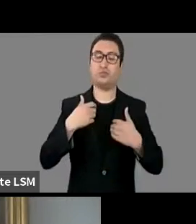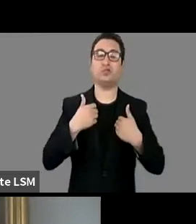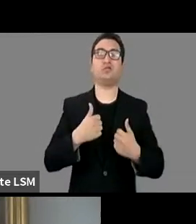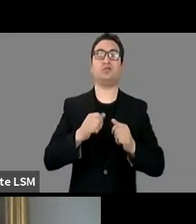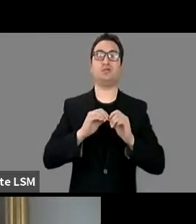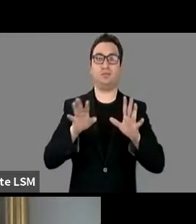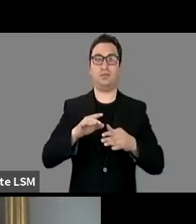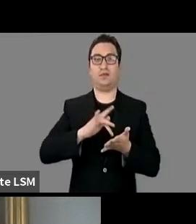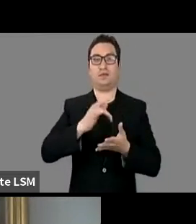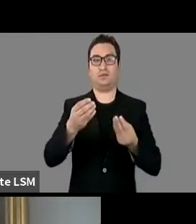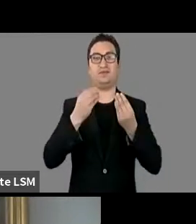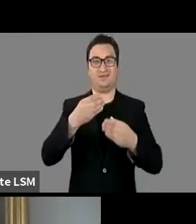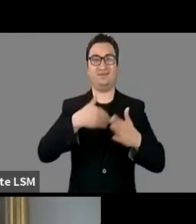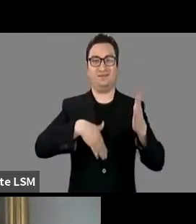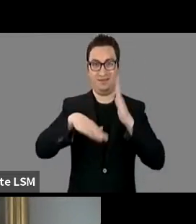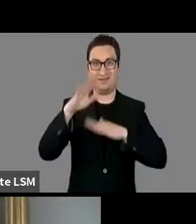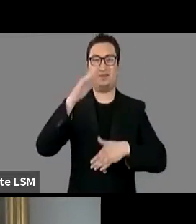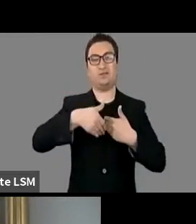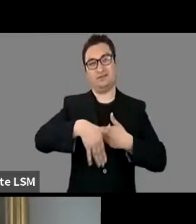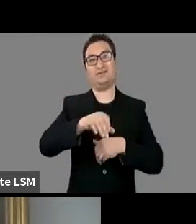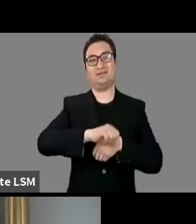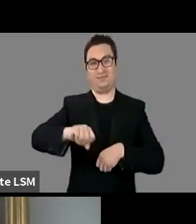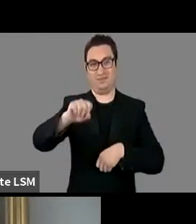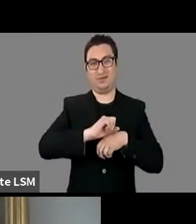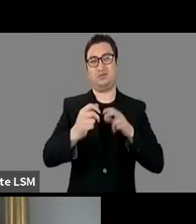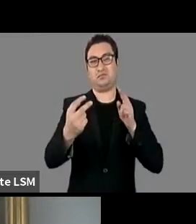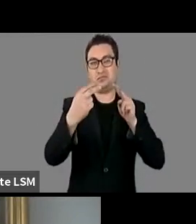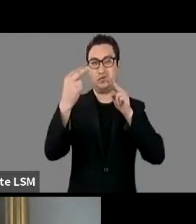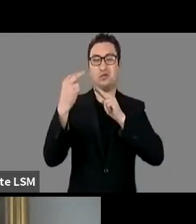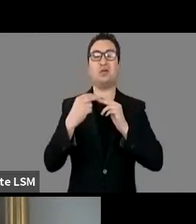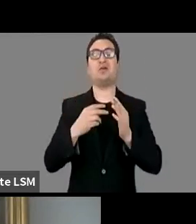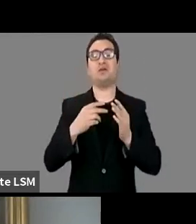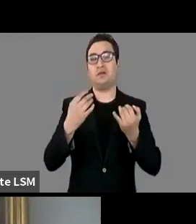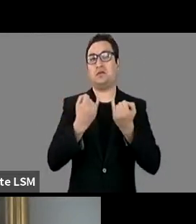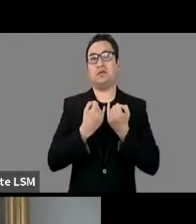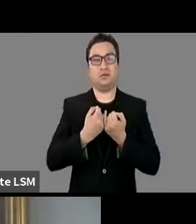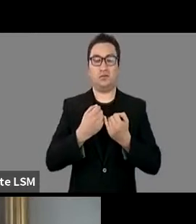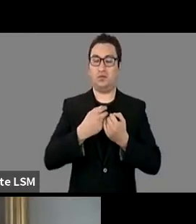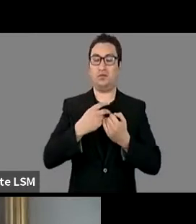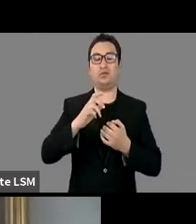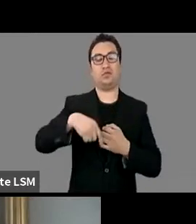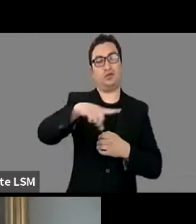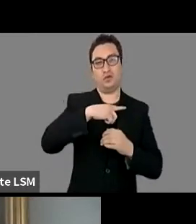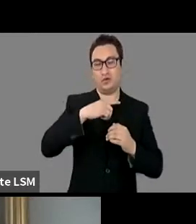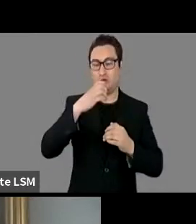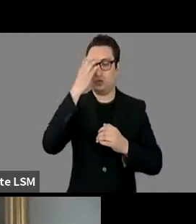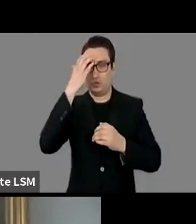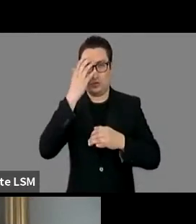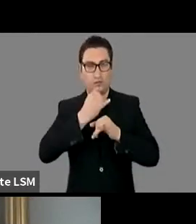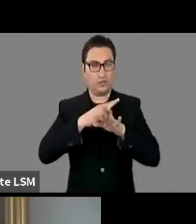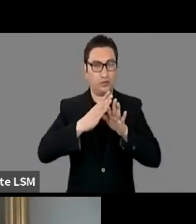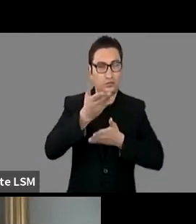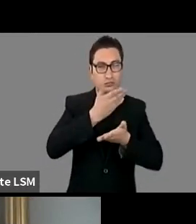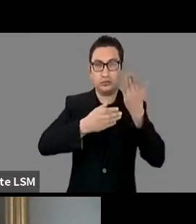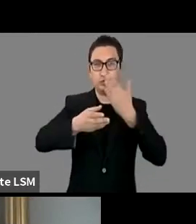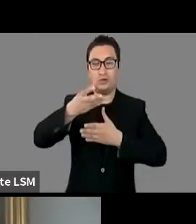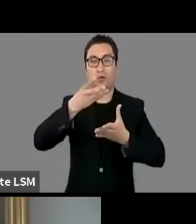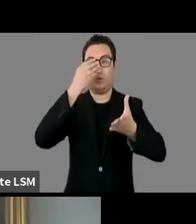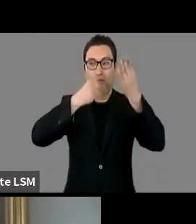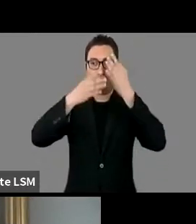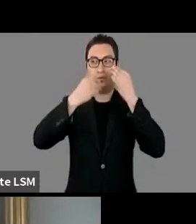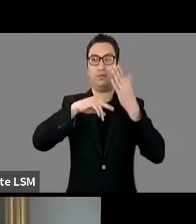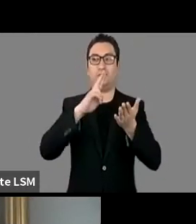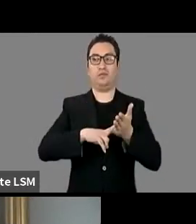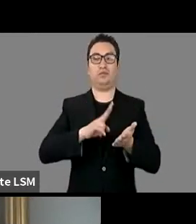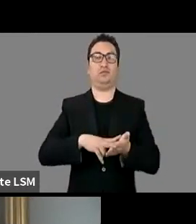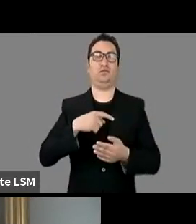estaremos viéndonos varias semanas y acrecentando estos conocimientos que siempre nos hacen ser más valiosas y valiosos como seres